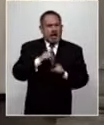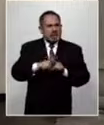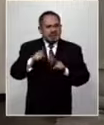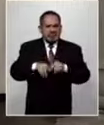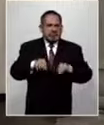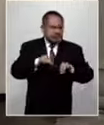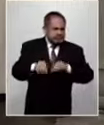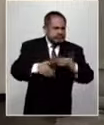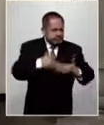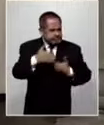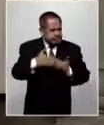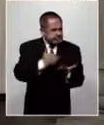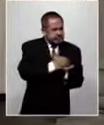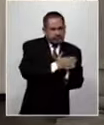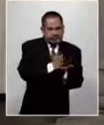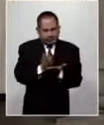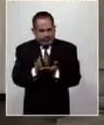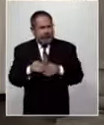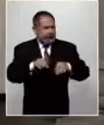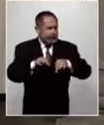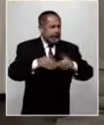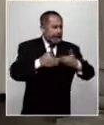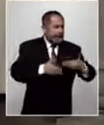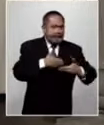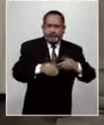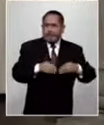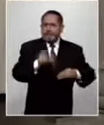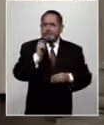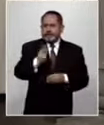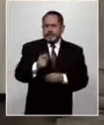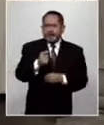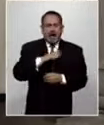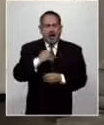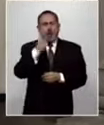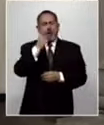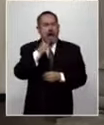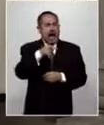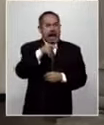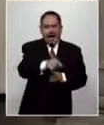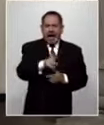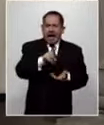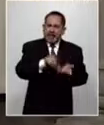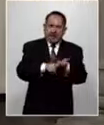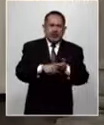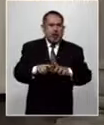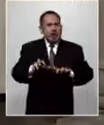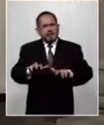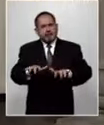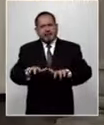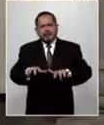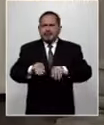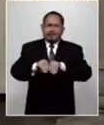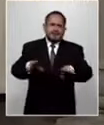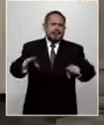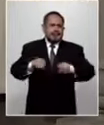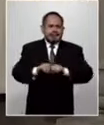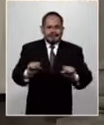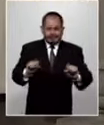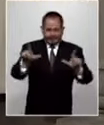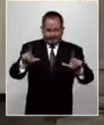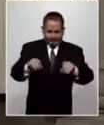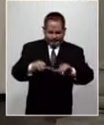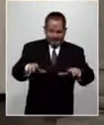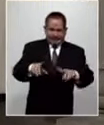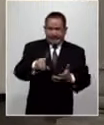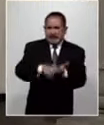múltiples actividades ha desarrollado una plataforma en donde se muestra